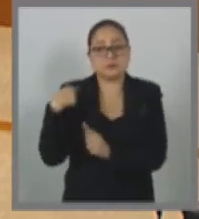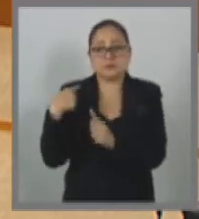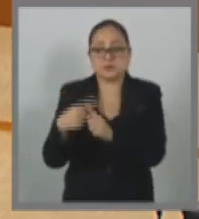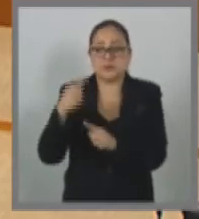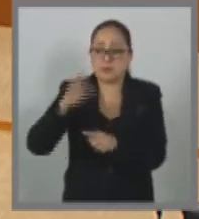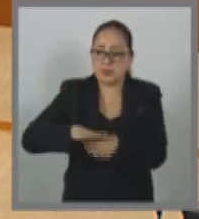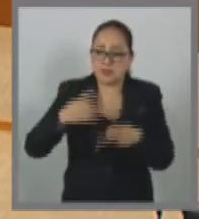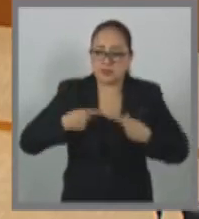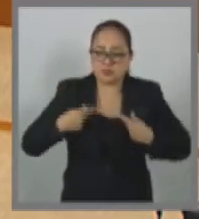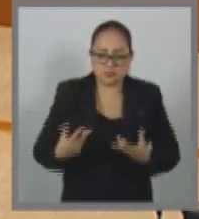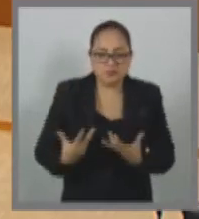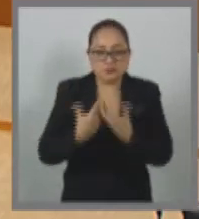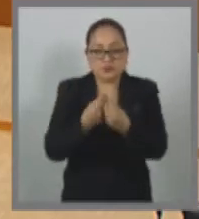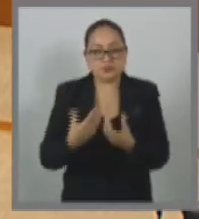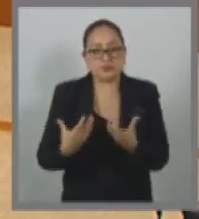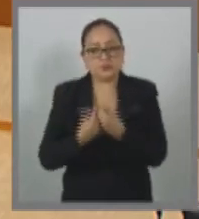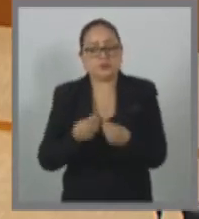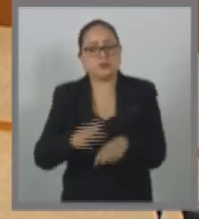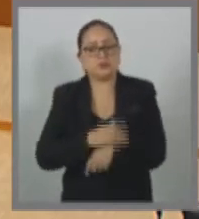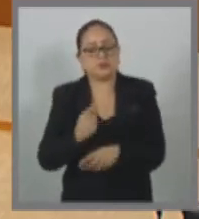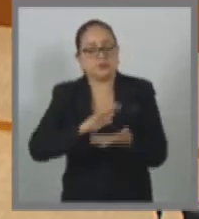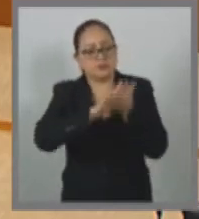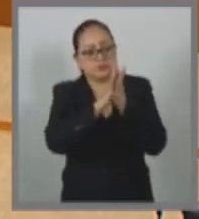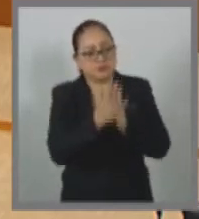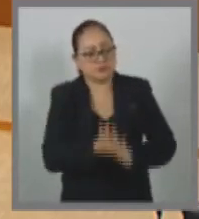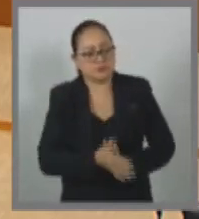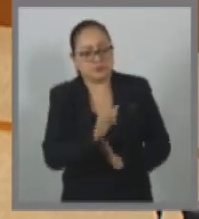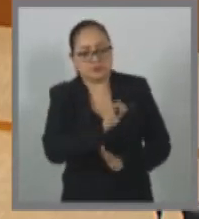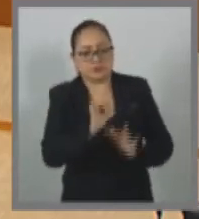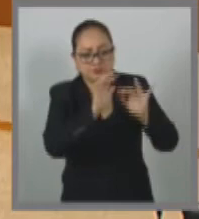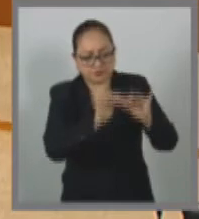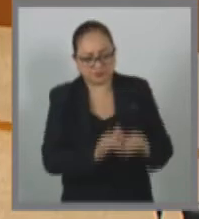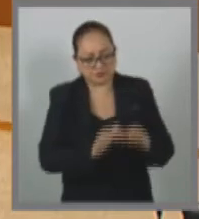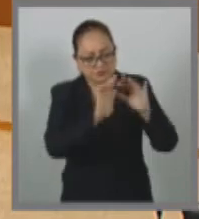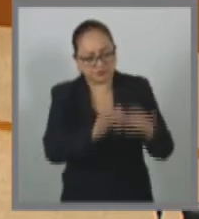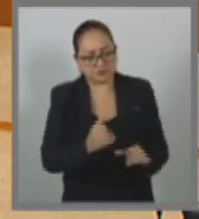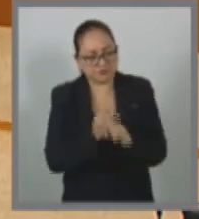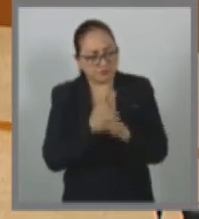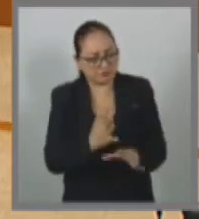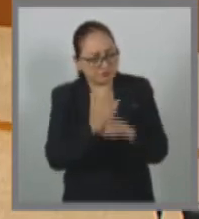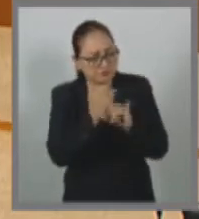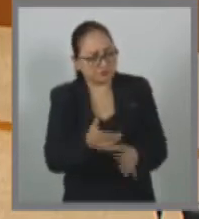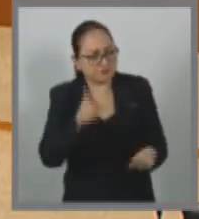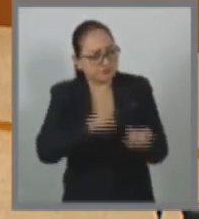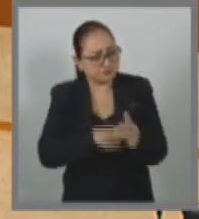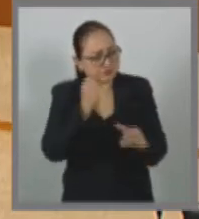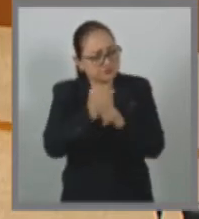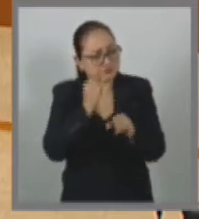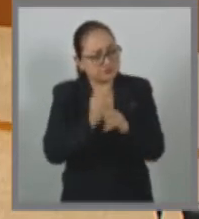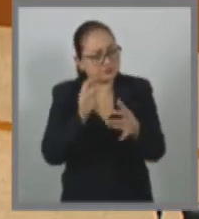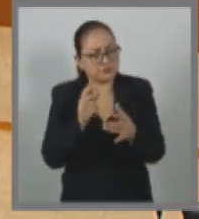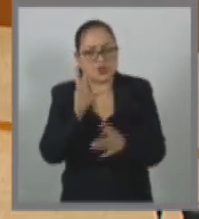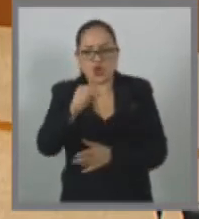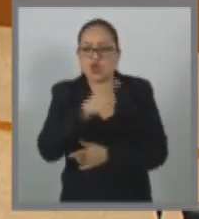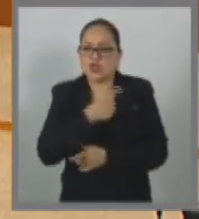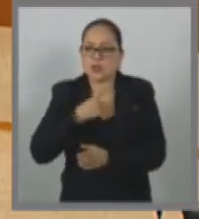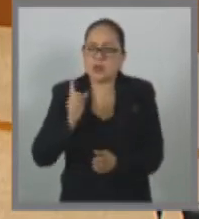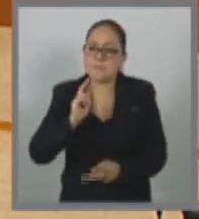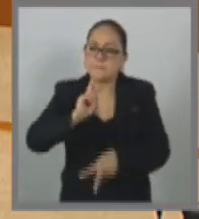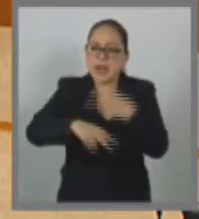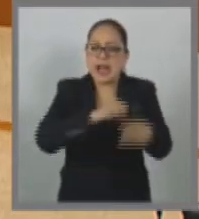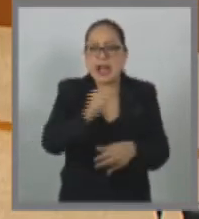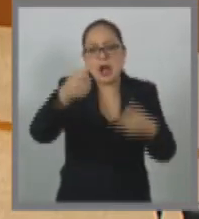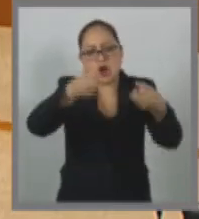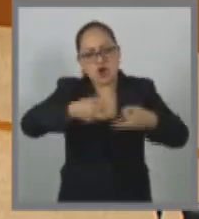a la gente, porque con la digitalización del 78% de nuestros trámites, ya no tienen que acudir a nuestras